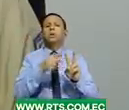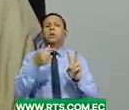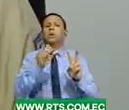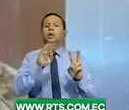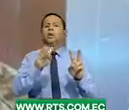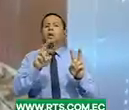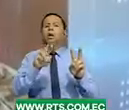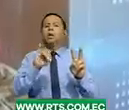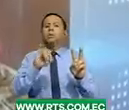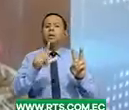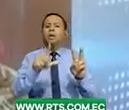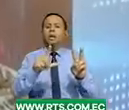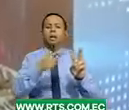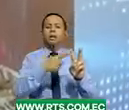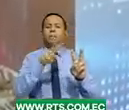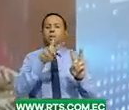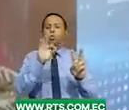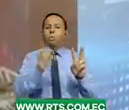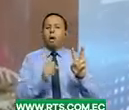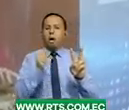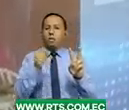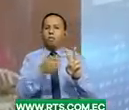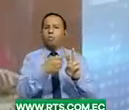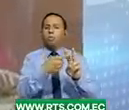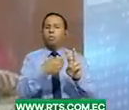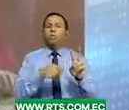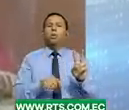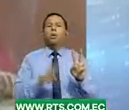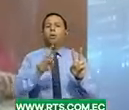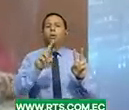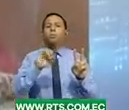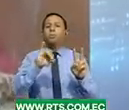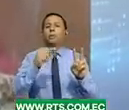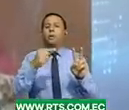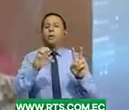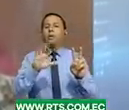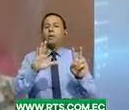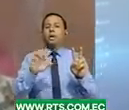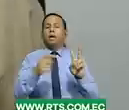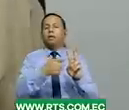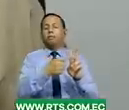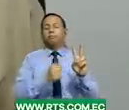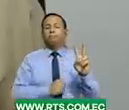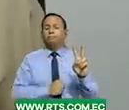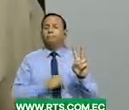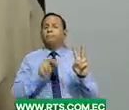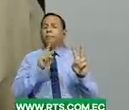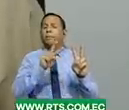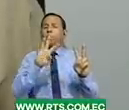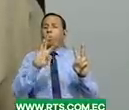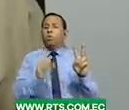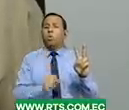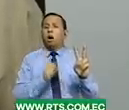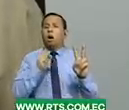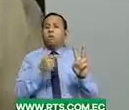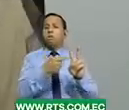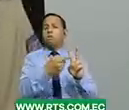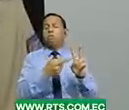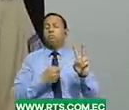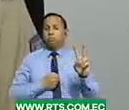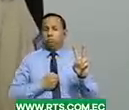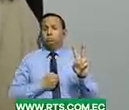René, de 29 años de edad, y Giselle Brigitte Navarrete, de 24 años de